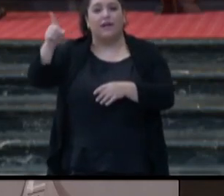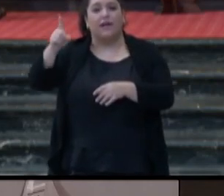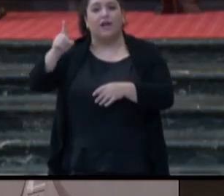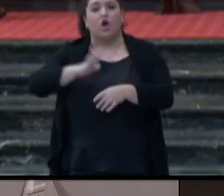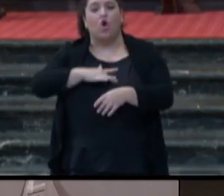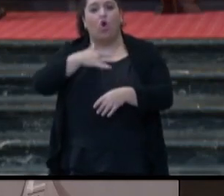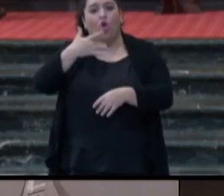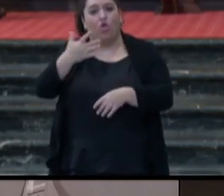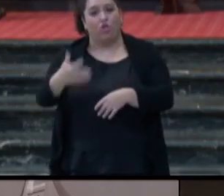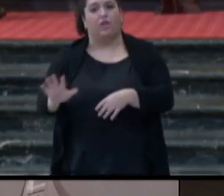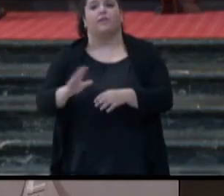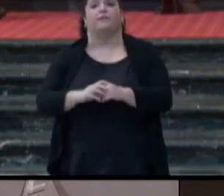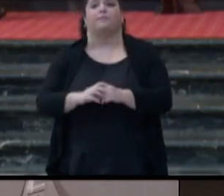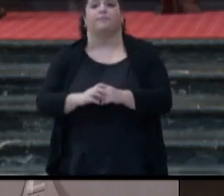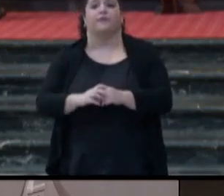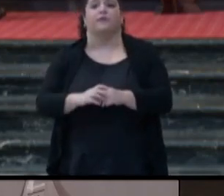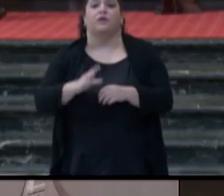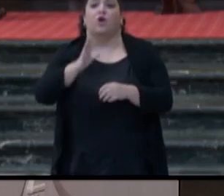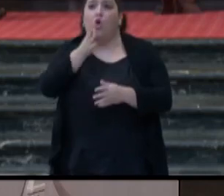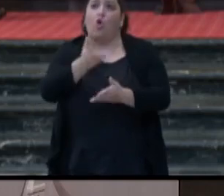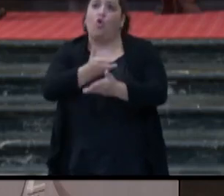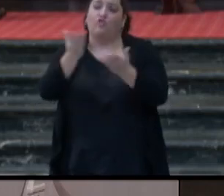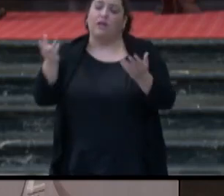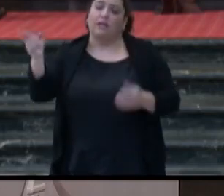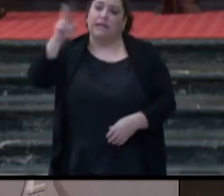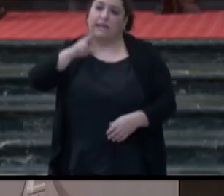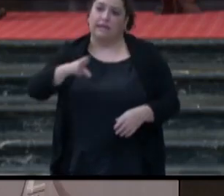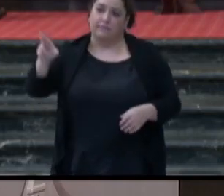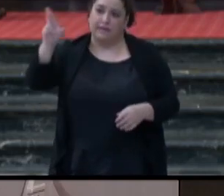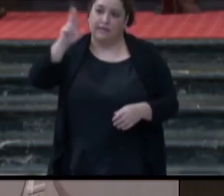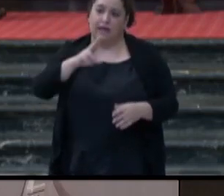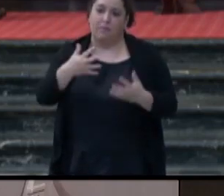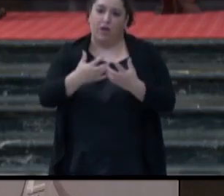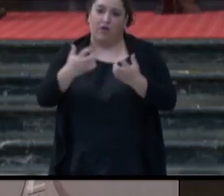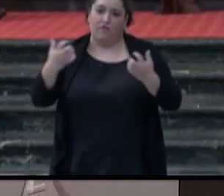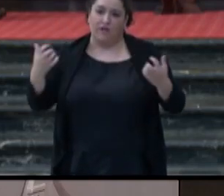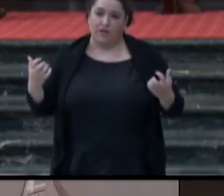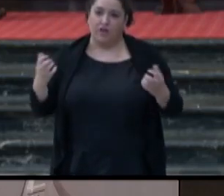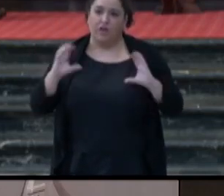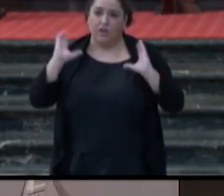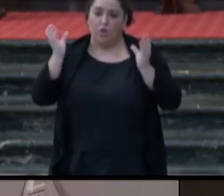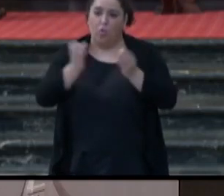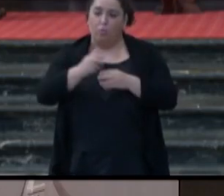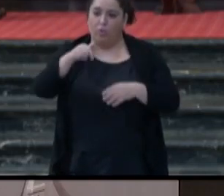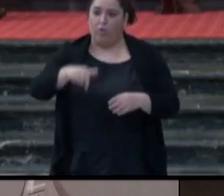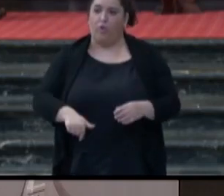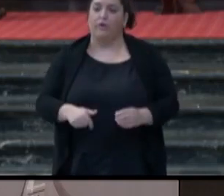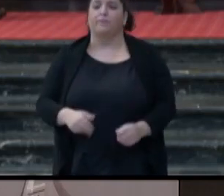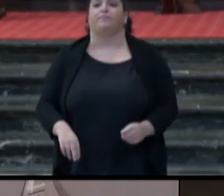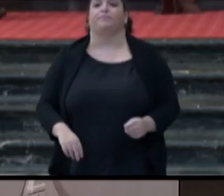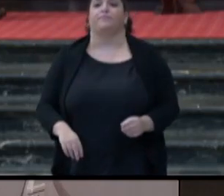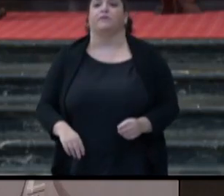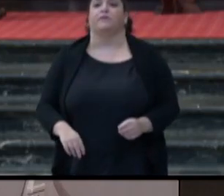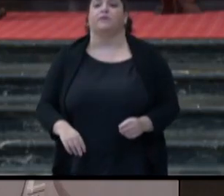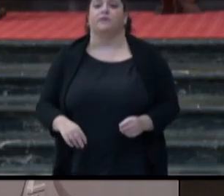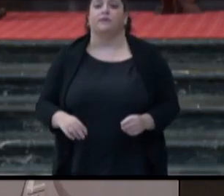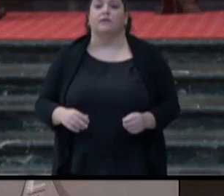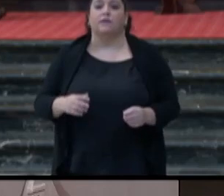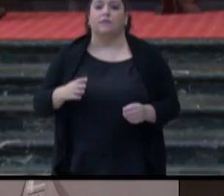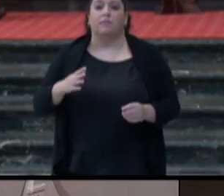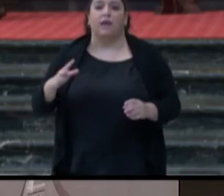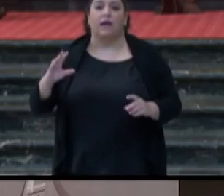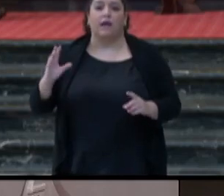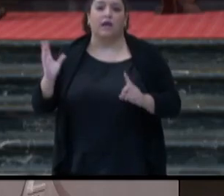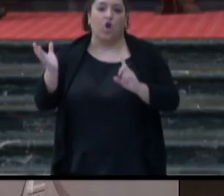lo por tanto con confianza repitamos la oración colecta de este día para que alcancemos